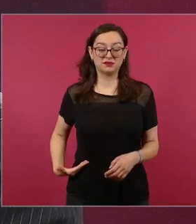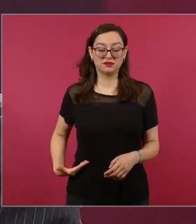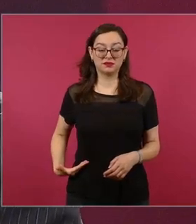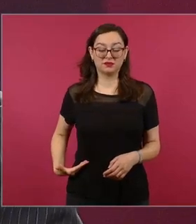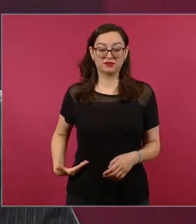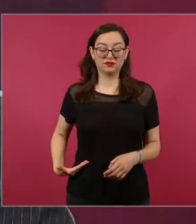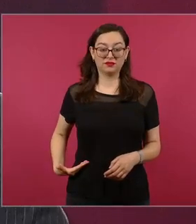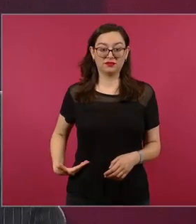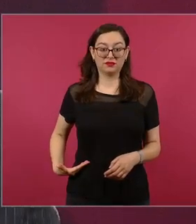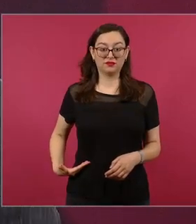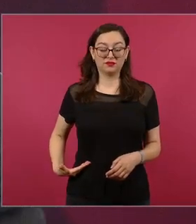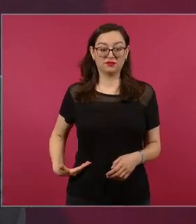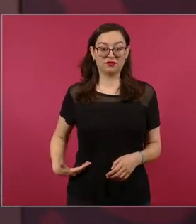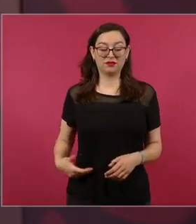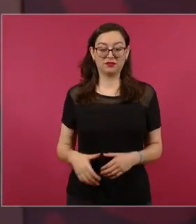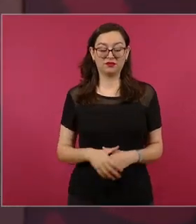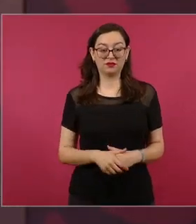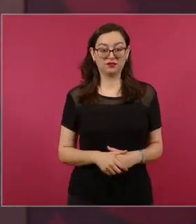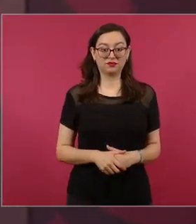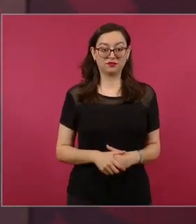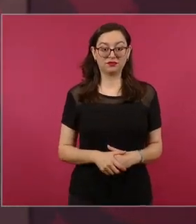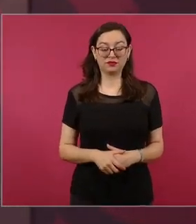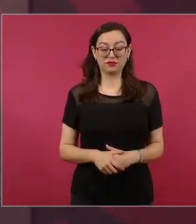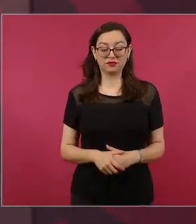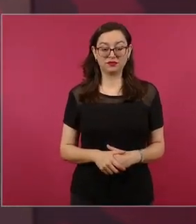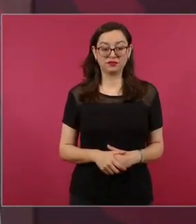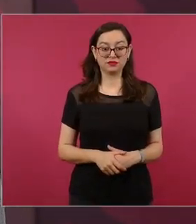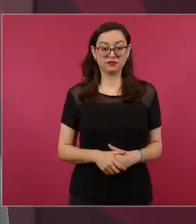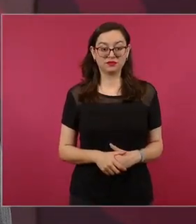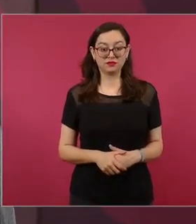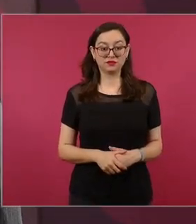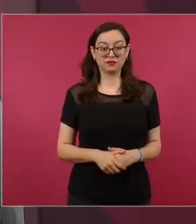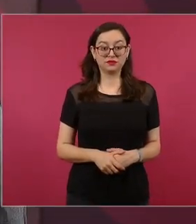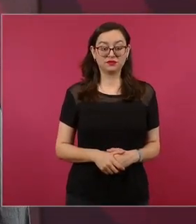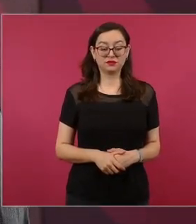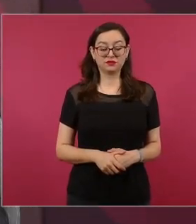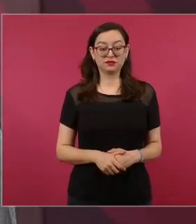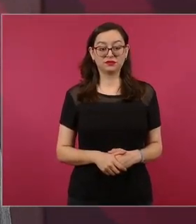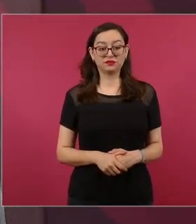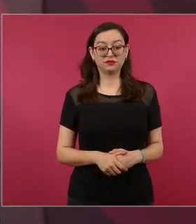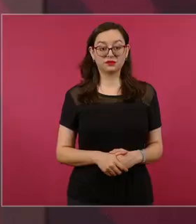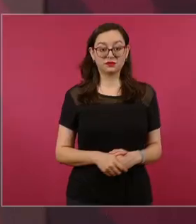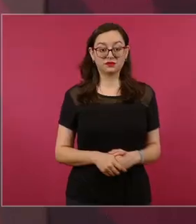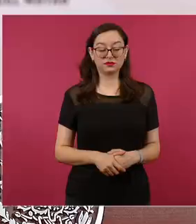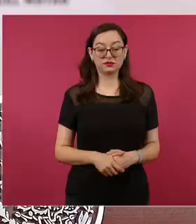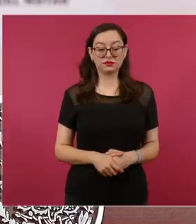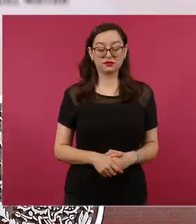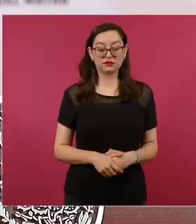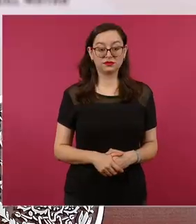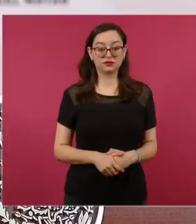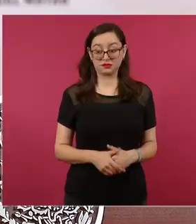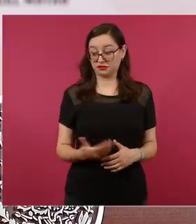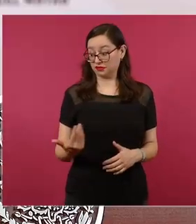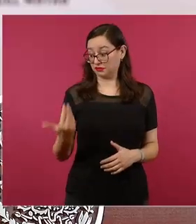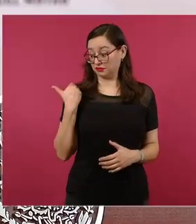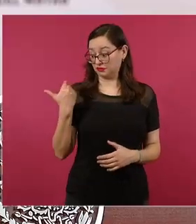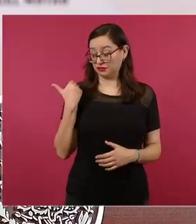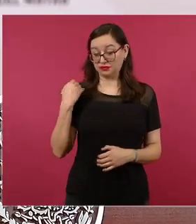Ahora, porque todavía está fresco, ¿no?, lo de la